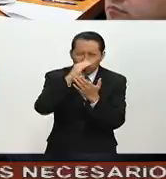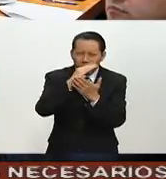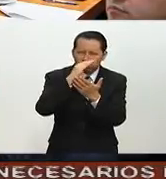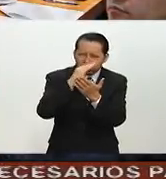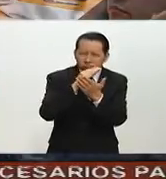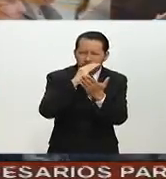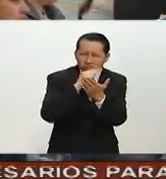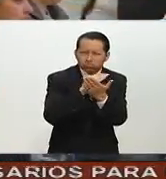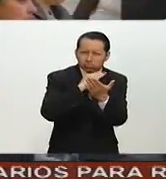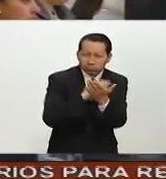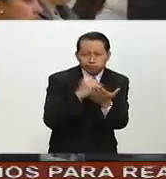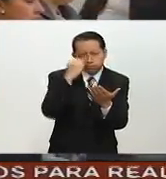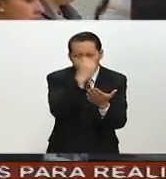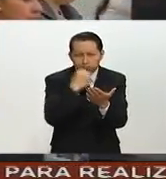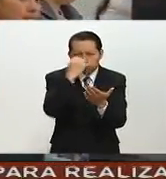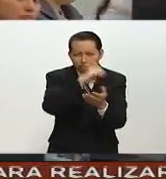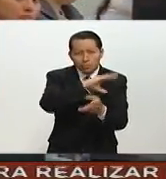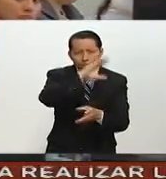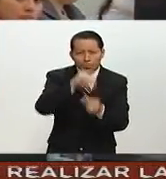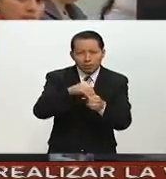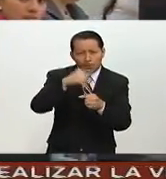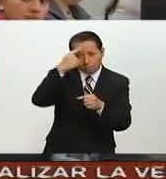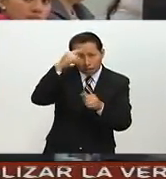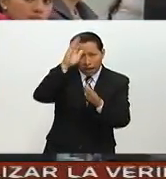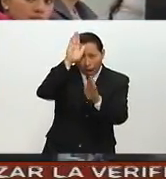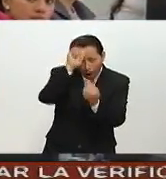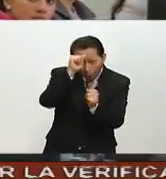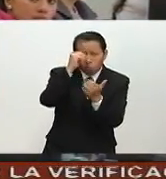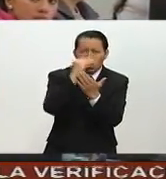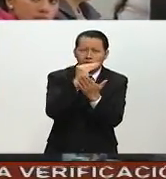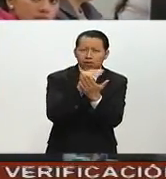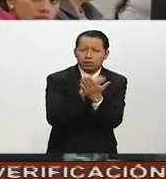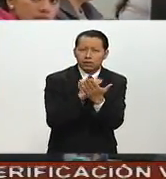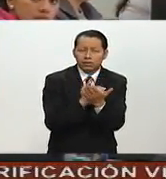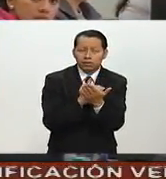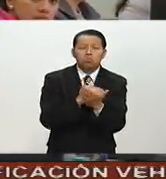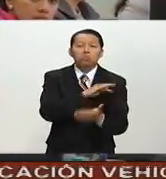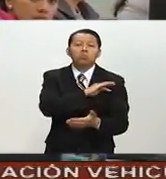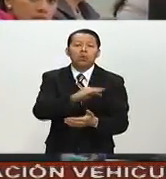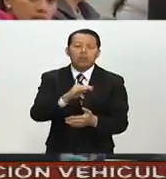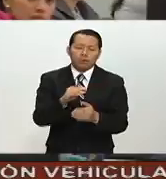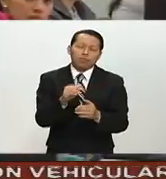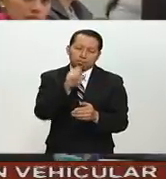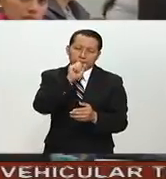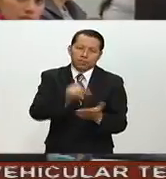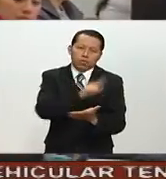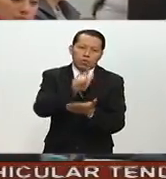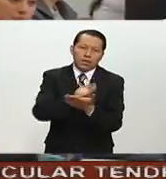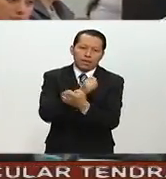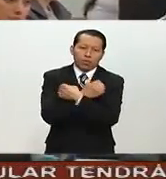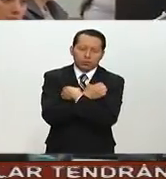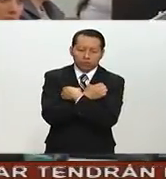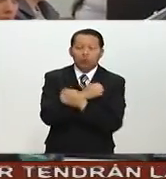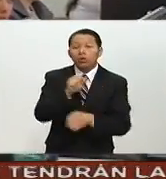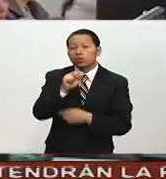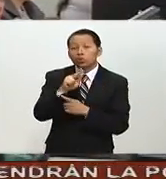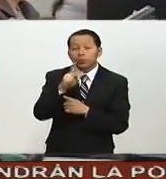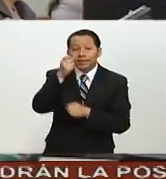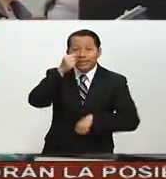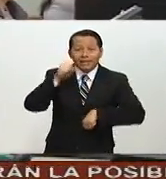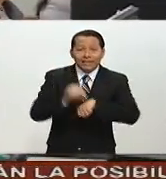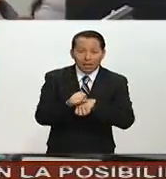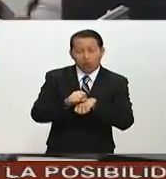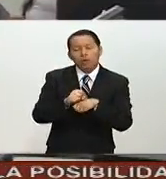estos resolutivos a fin de alcanzar acuerdos que fortalezcan la puesta en marcha de la reforma educativa. El subsecretario de